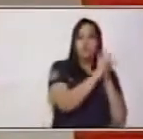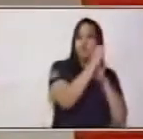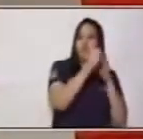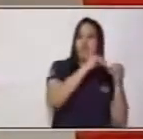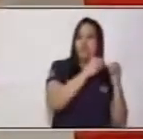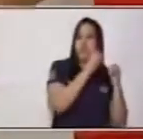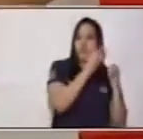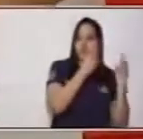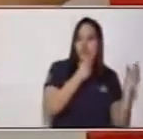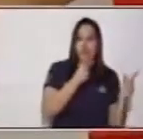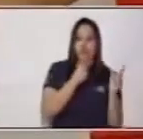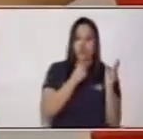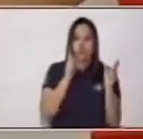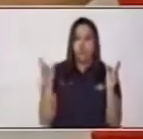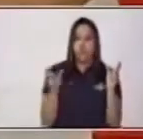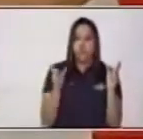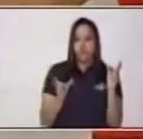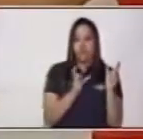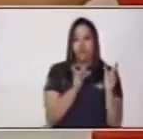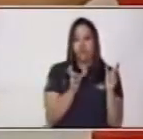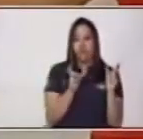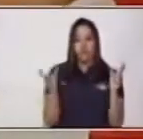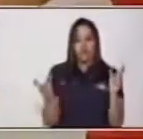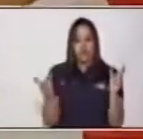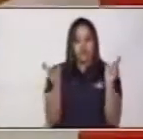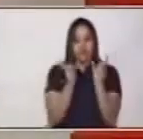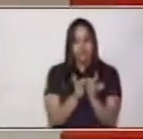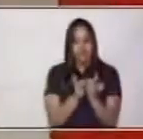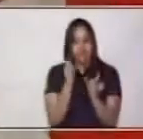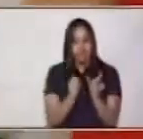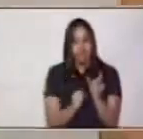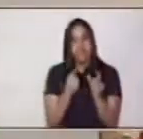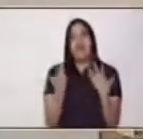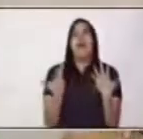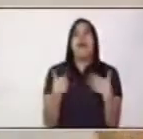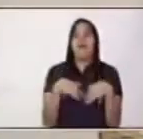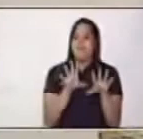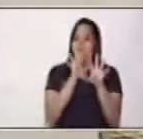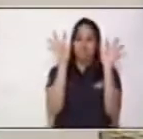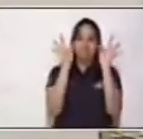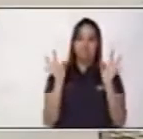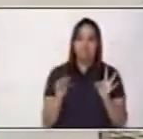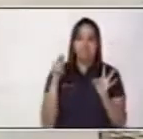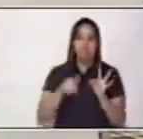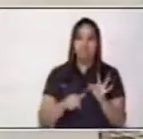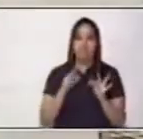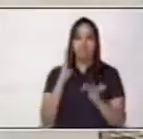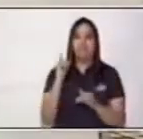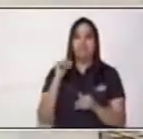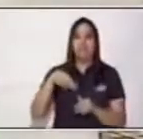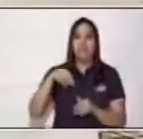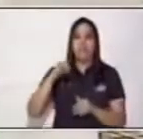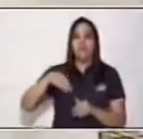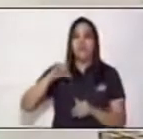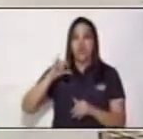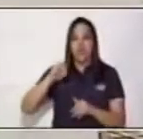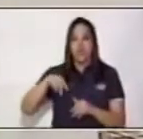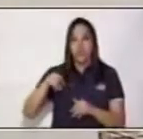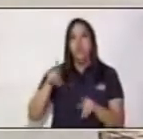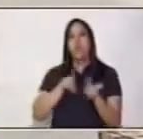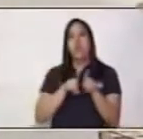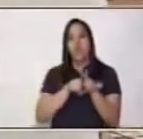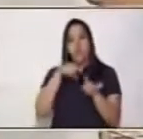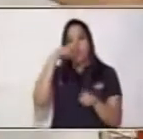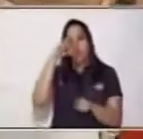término elevado al cuadrado. Y así formamos entonces el binomio y el trinomio, que es la